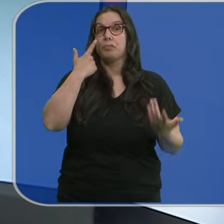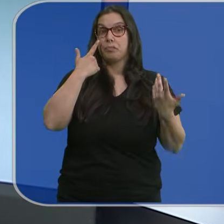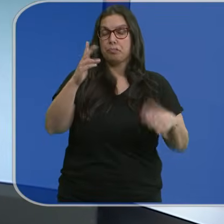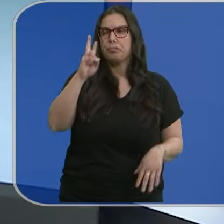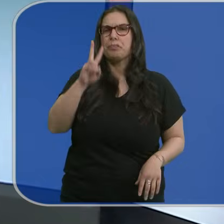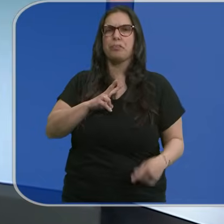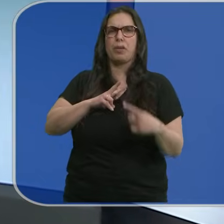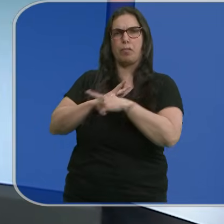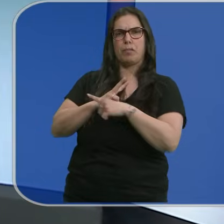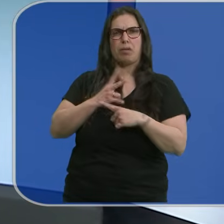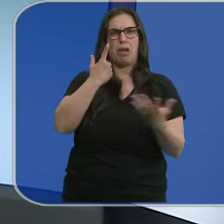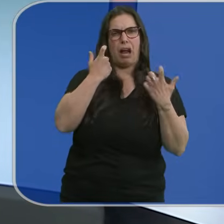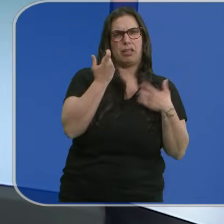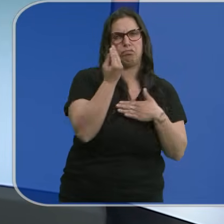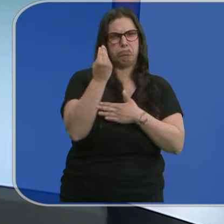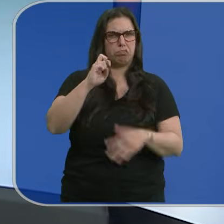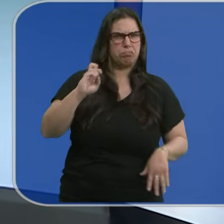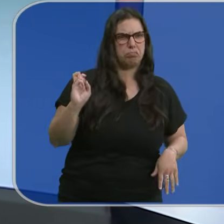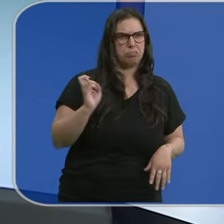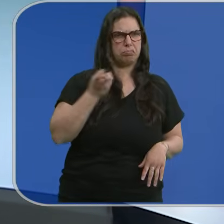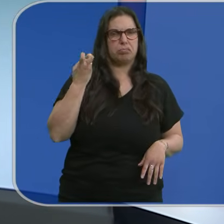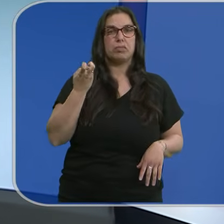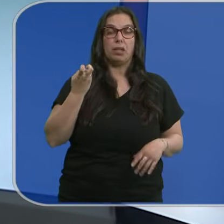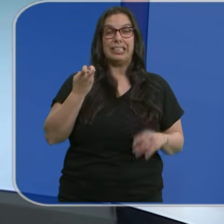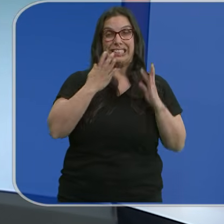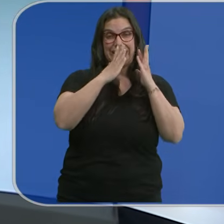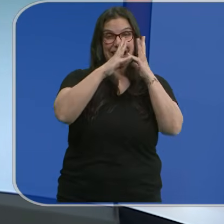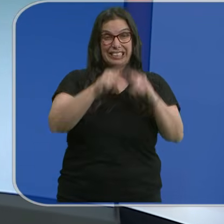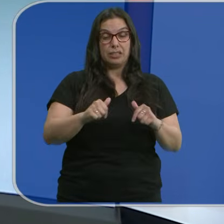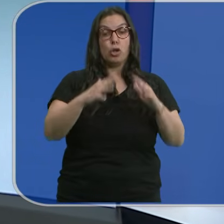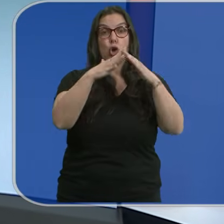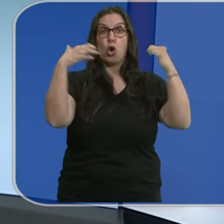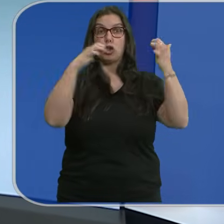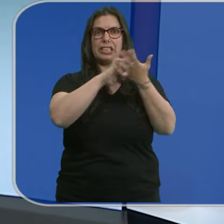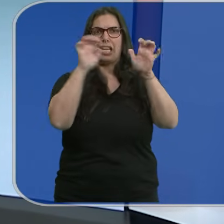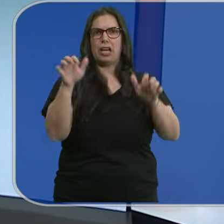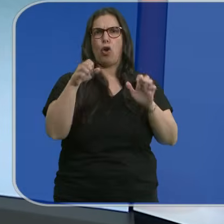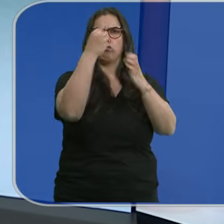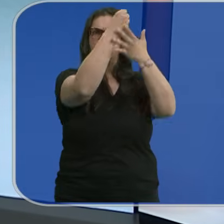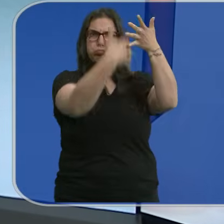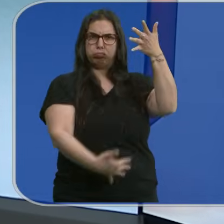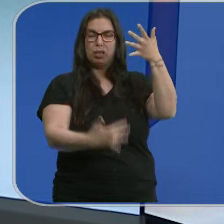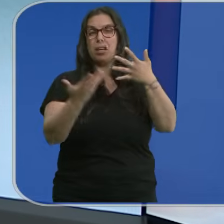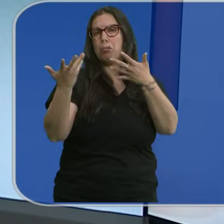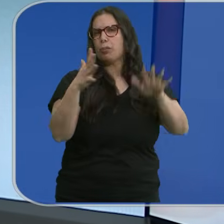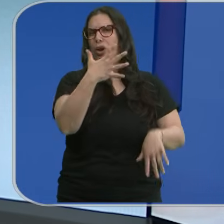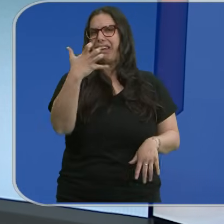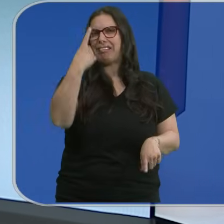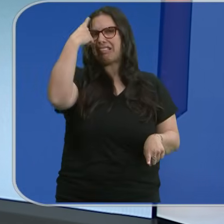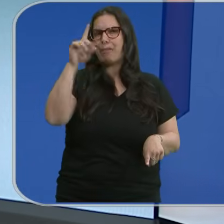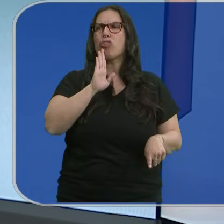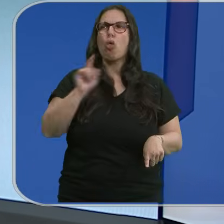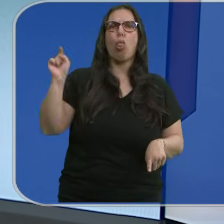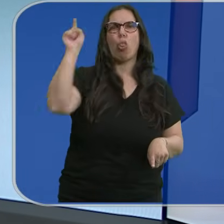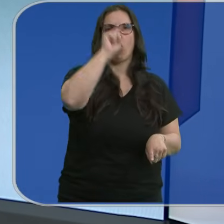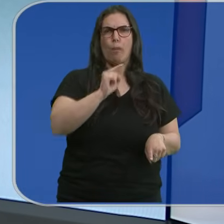Fíjense en estas obras de arte. Son solo algunas de las que han cuantificado desde las Cortes de Castilla y León. Hay unas 500 localizadas, aunque